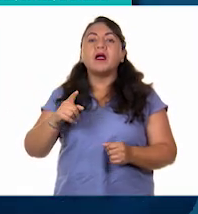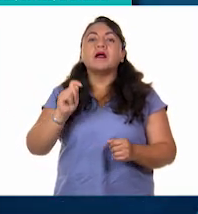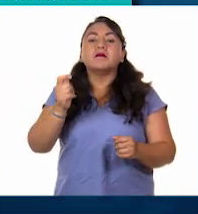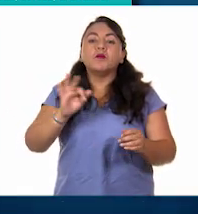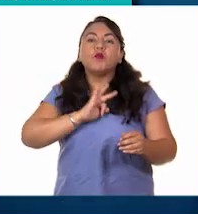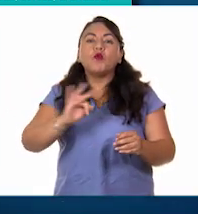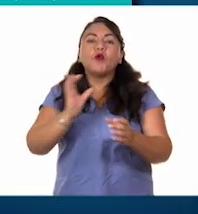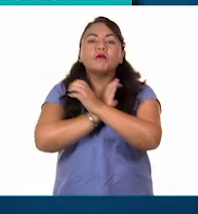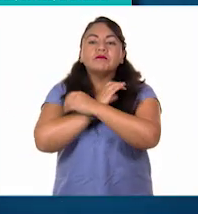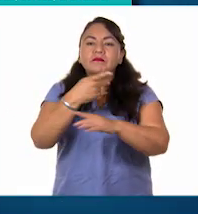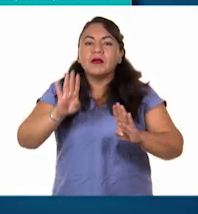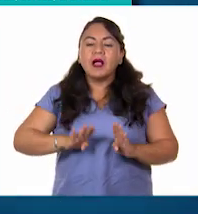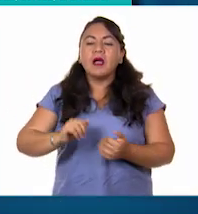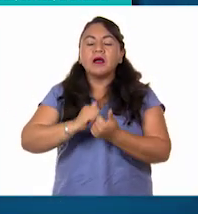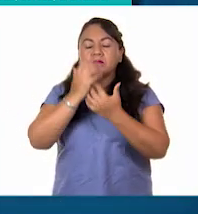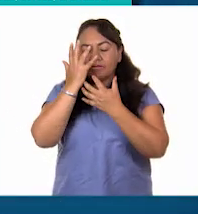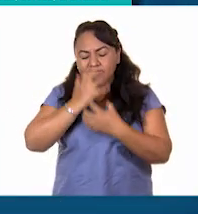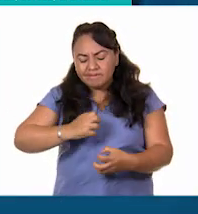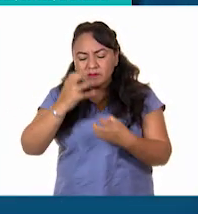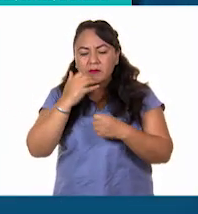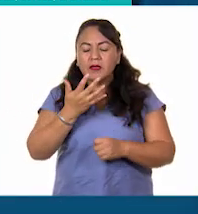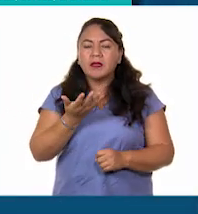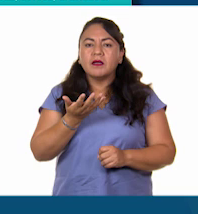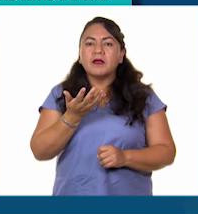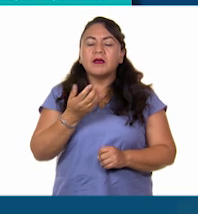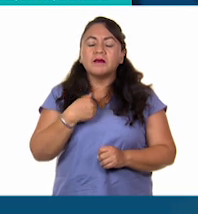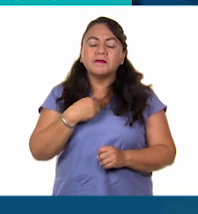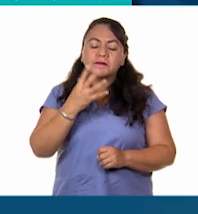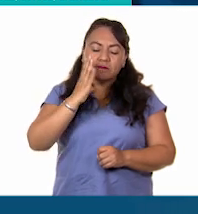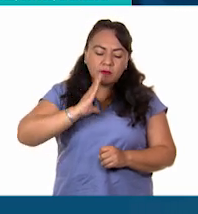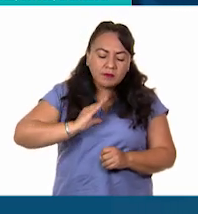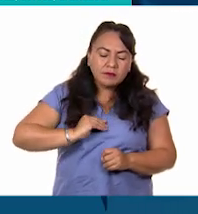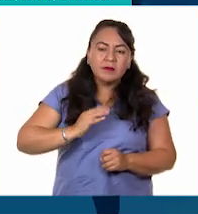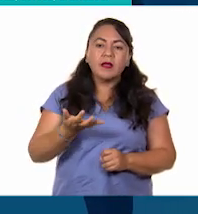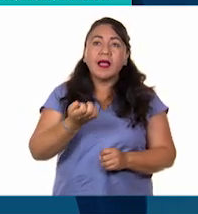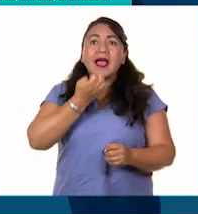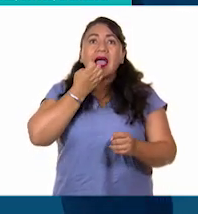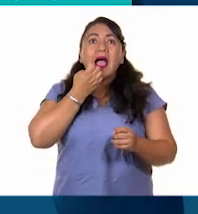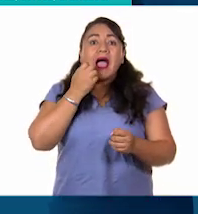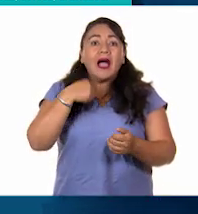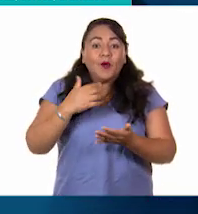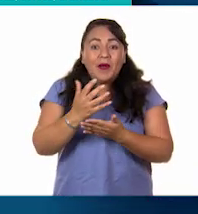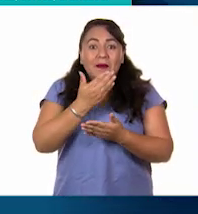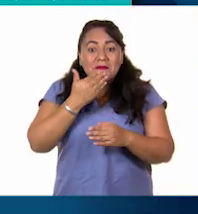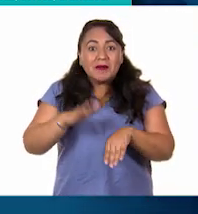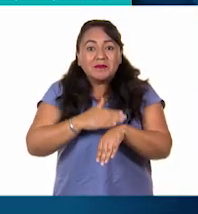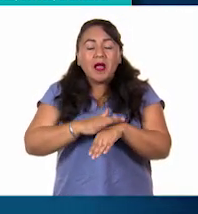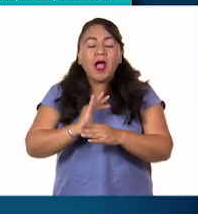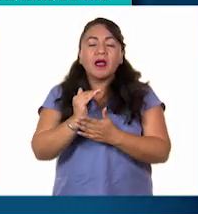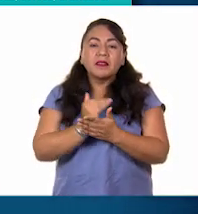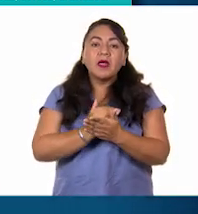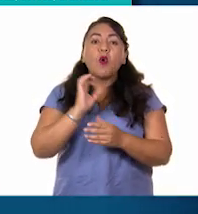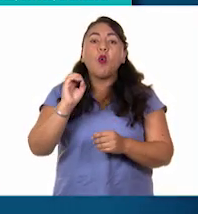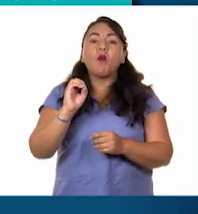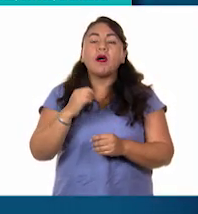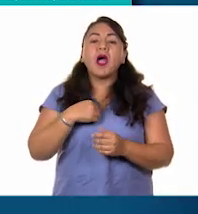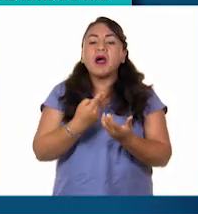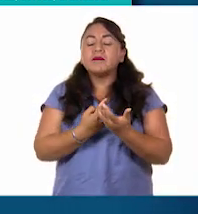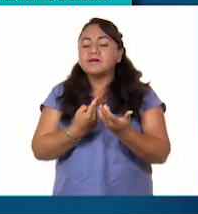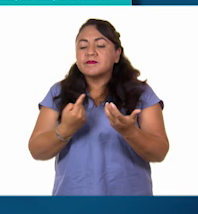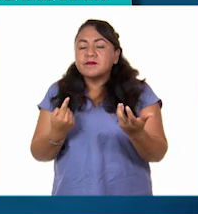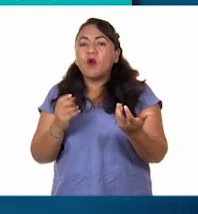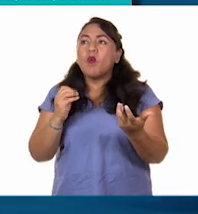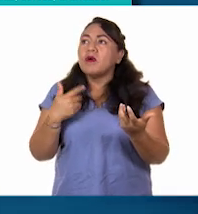víctimas, como depresión, tristeza, deterioro en su rendimiento escolar, exclusión o búsqueda